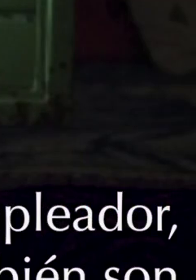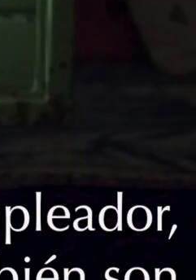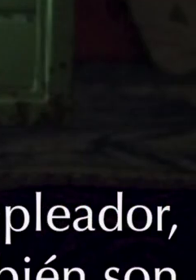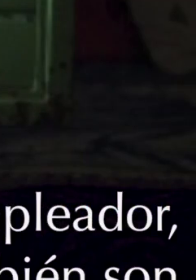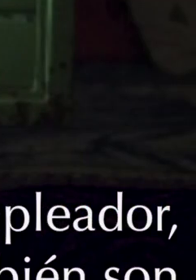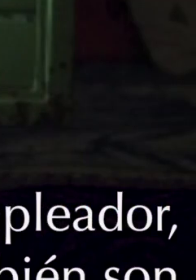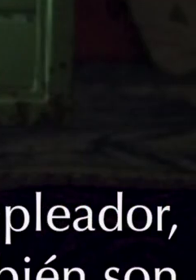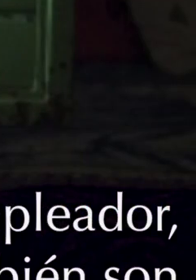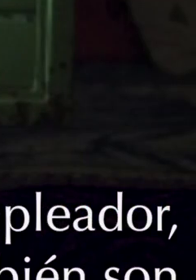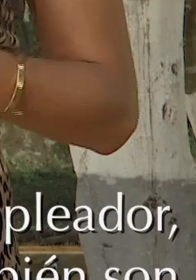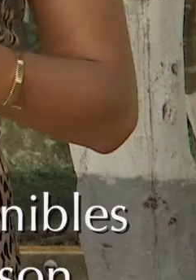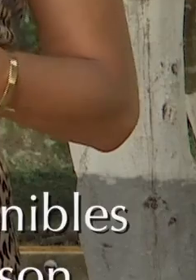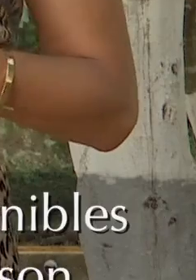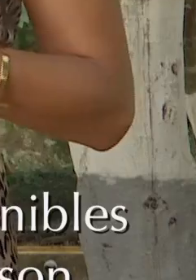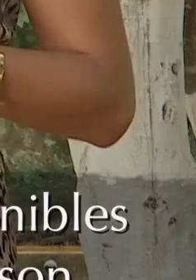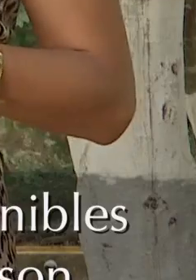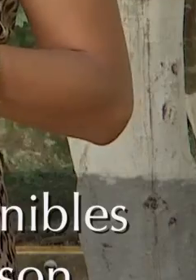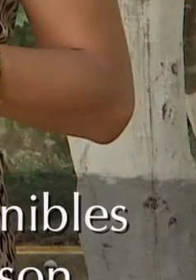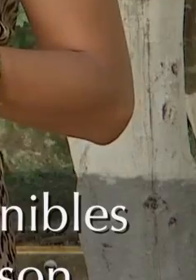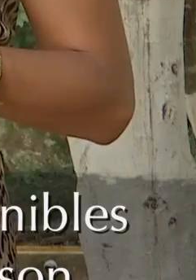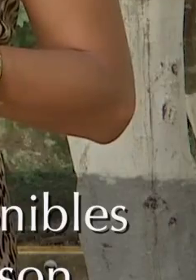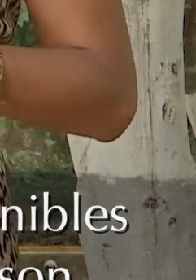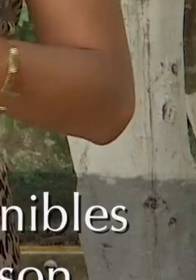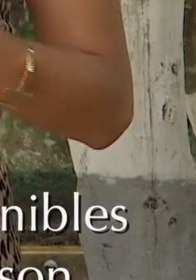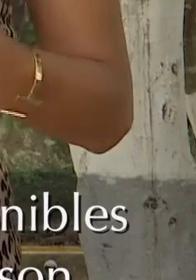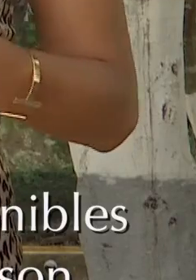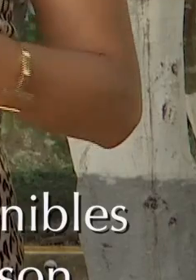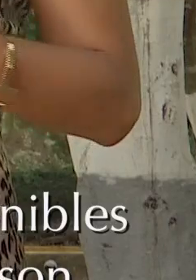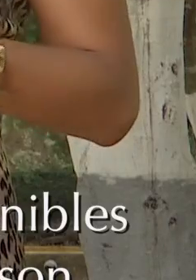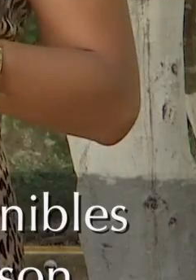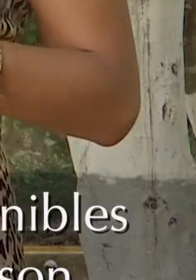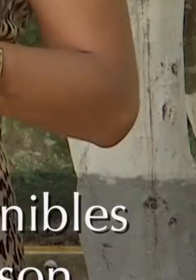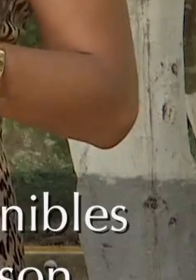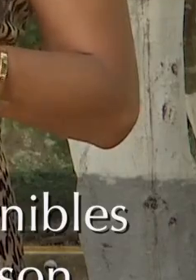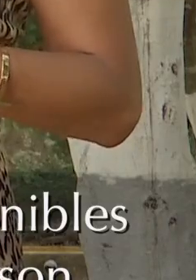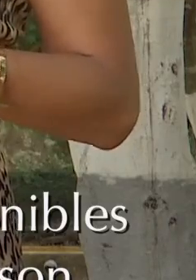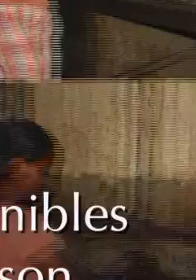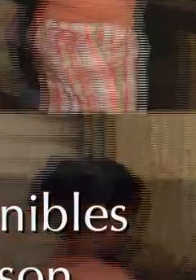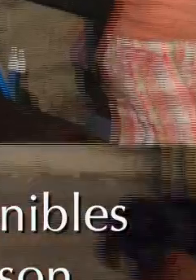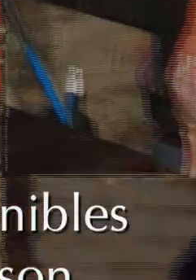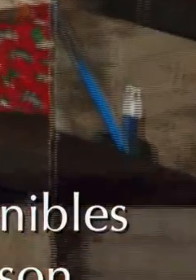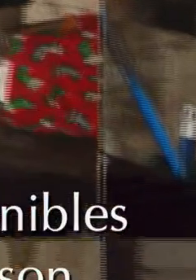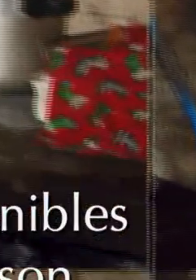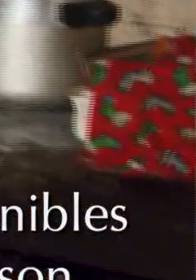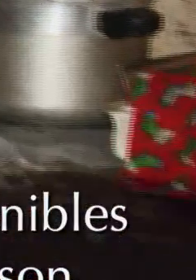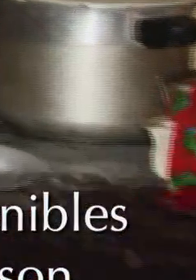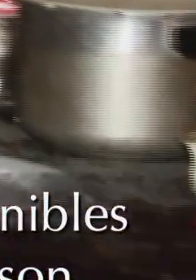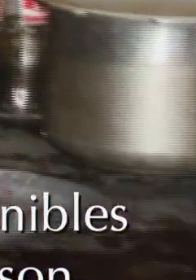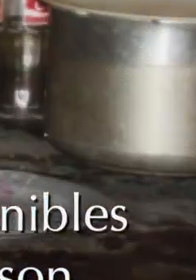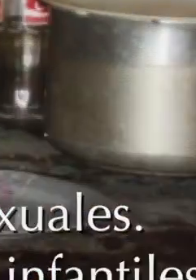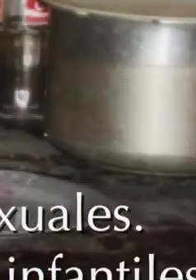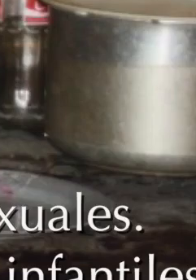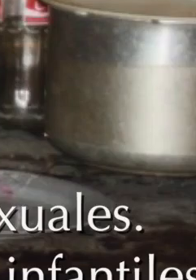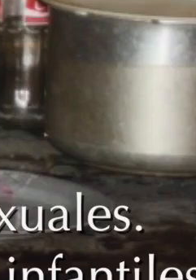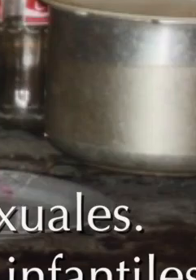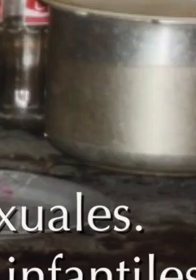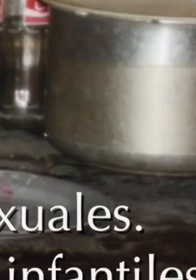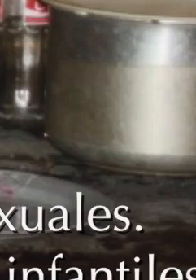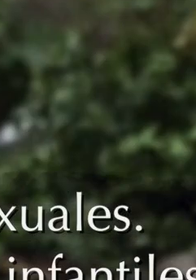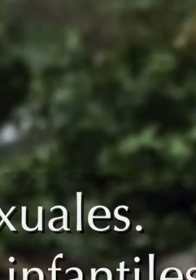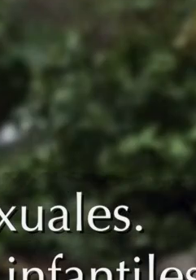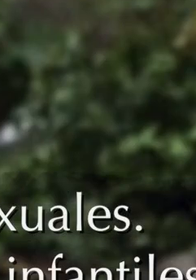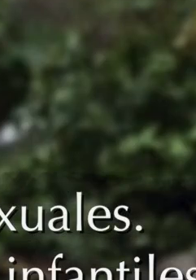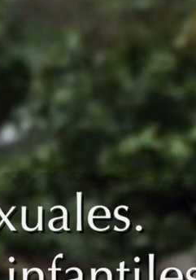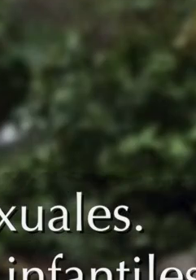cuenta el hecho de que ellos también son simplemente unos niños, las pruebas disponibles indican que los trabajadores domésticos son víctimas de